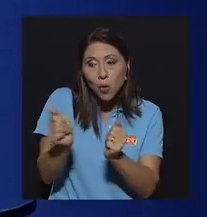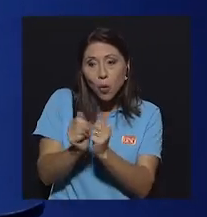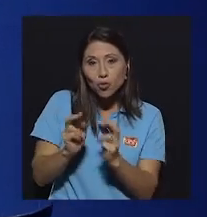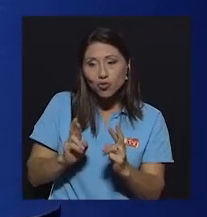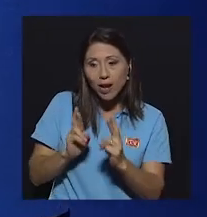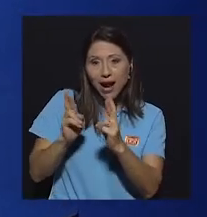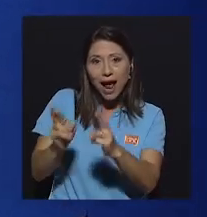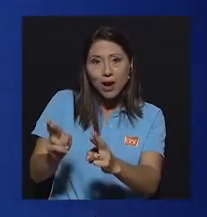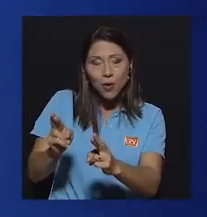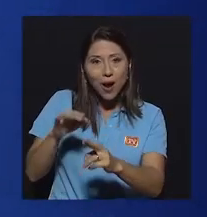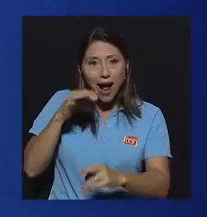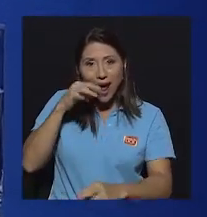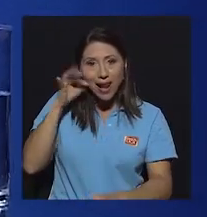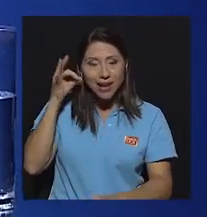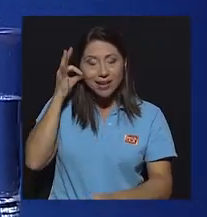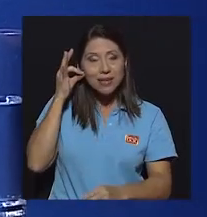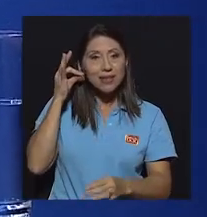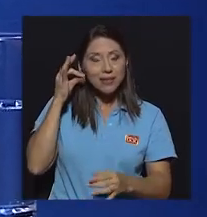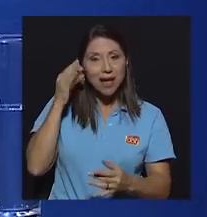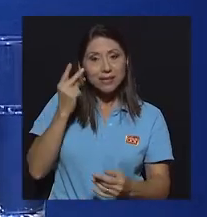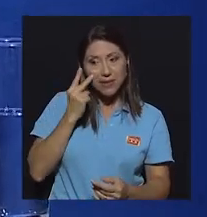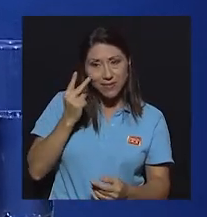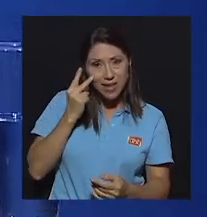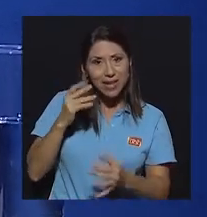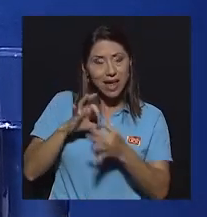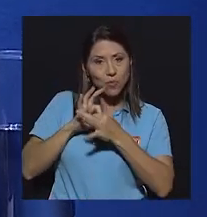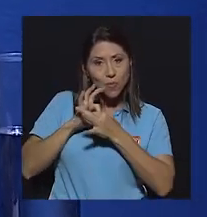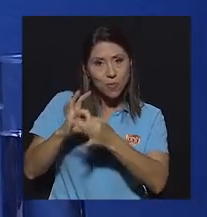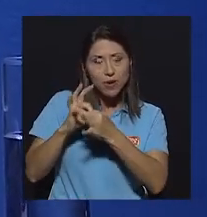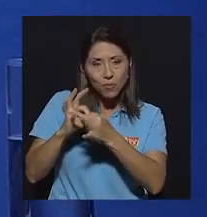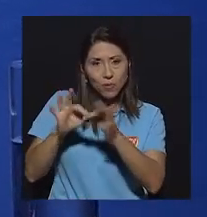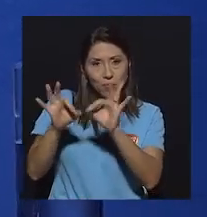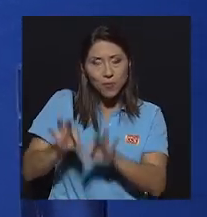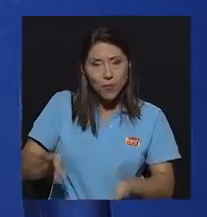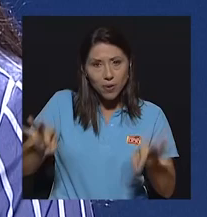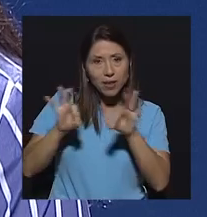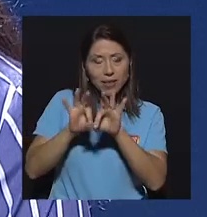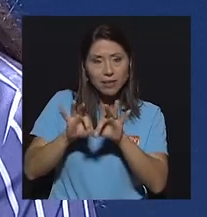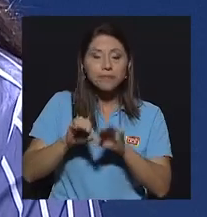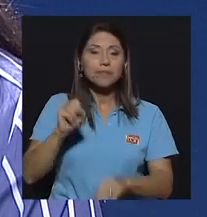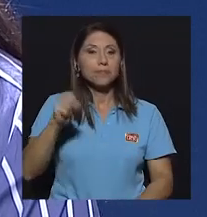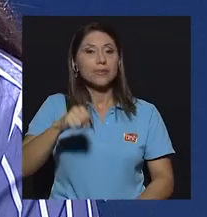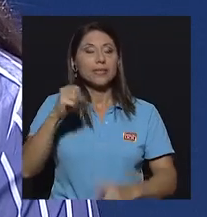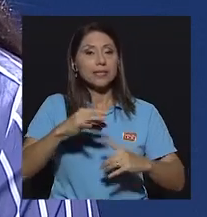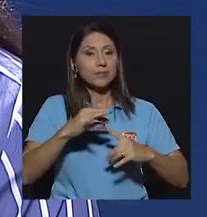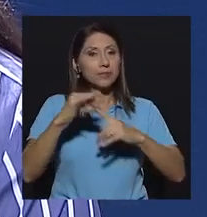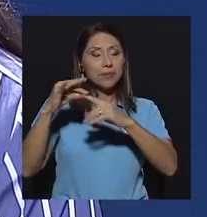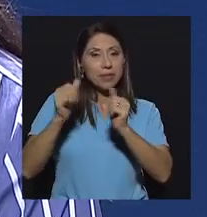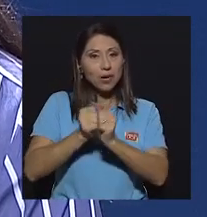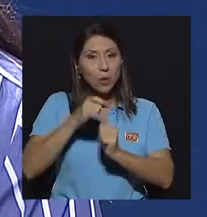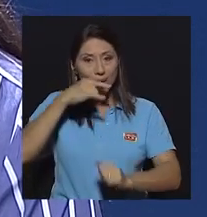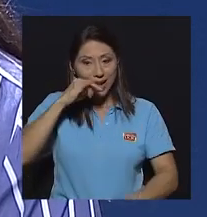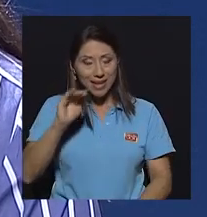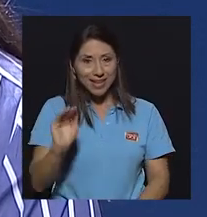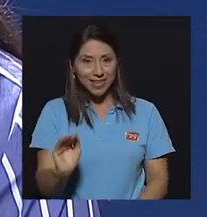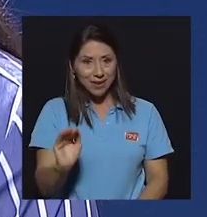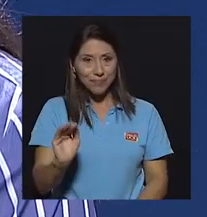uh-huh. entonces ya se ve que hay un vínculo ahí importante, ¿no? Sí, sobre todo con